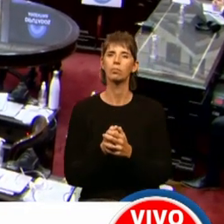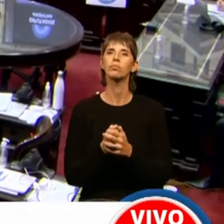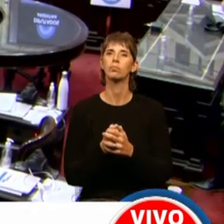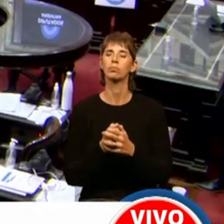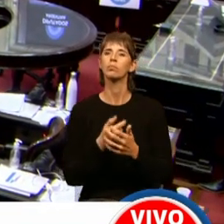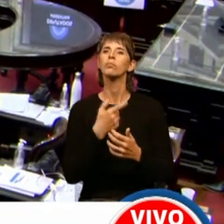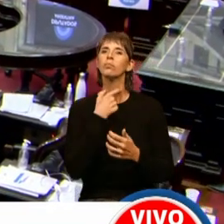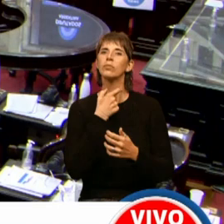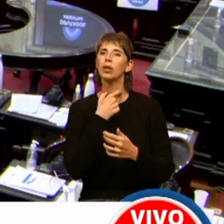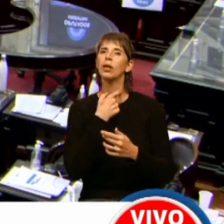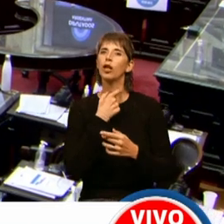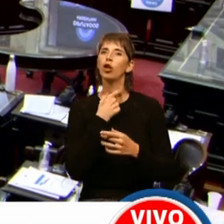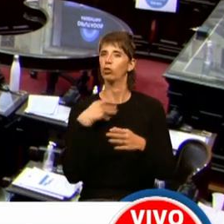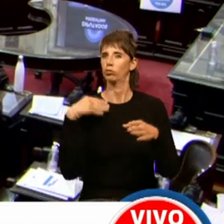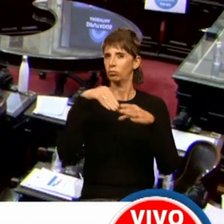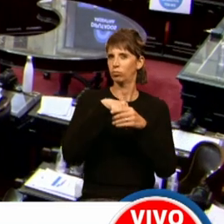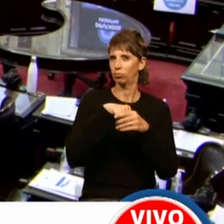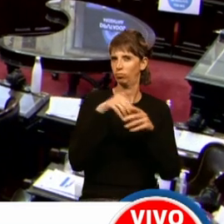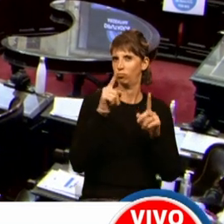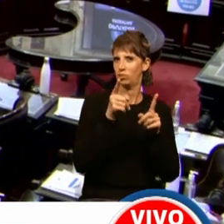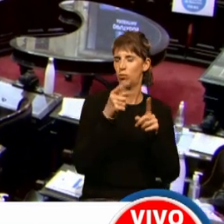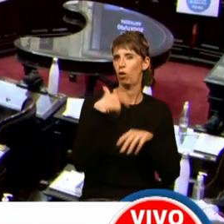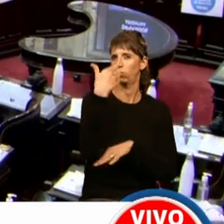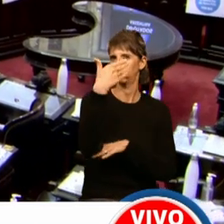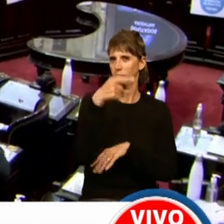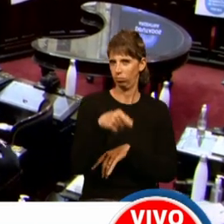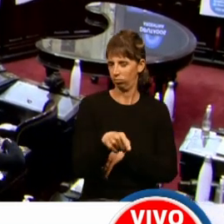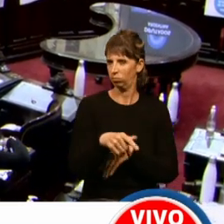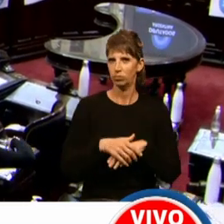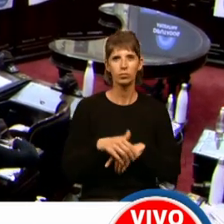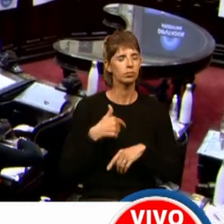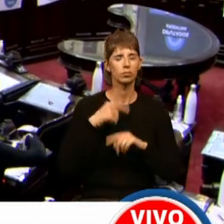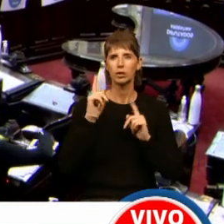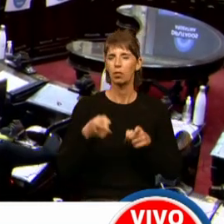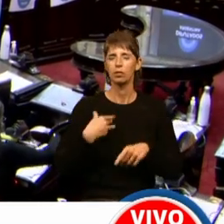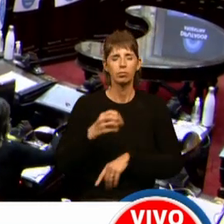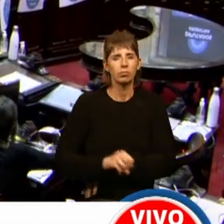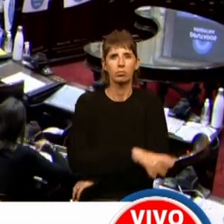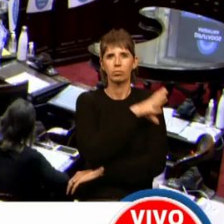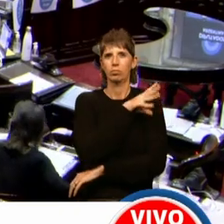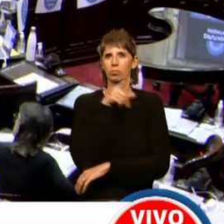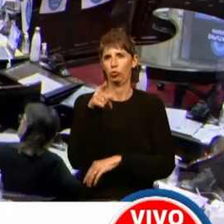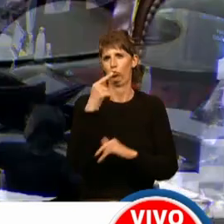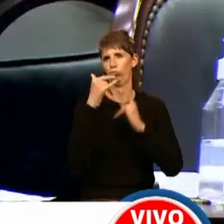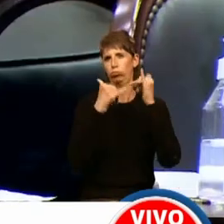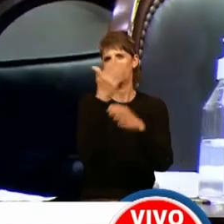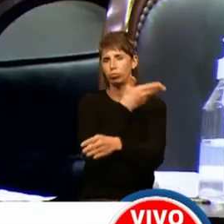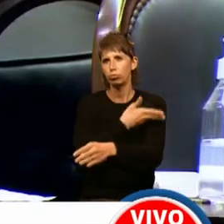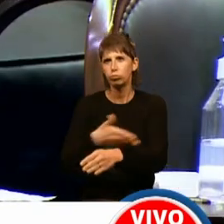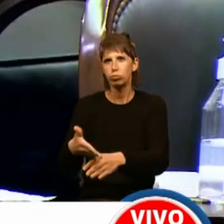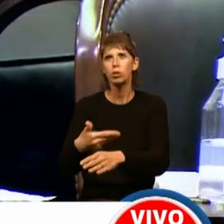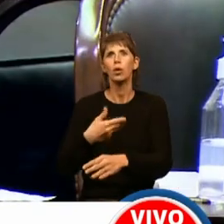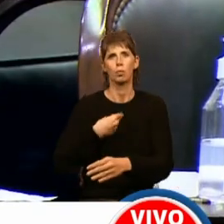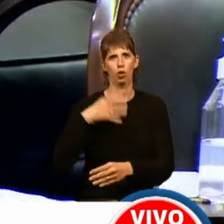palabras decirles que también me conmovió su intervención porque se el